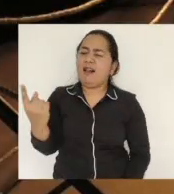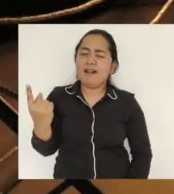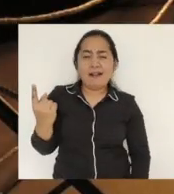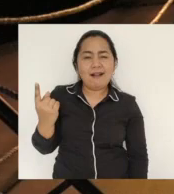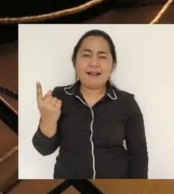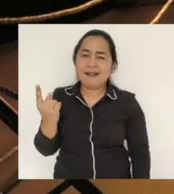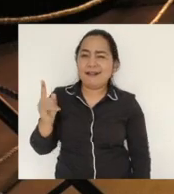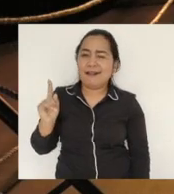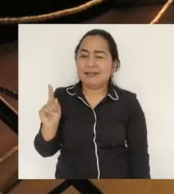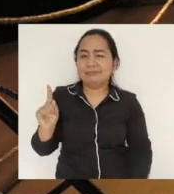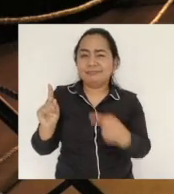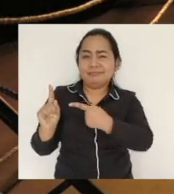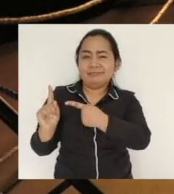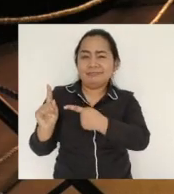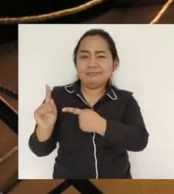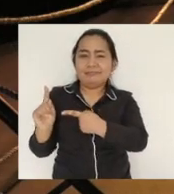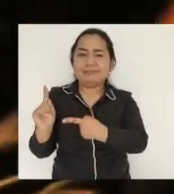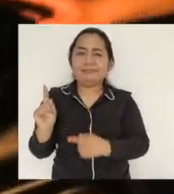COVID-19.